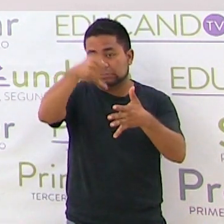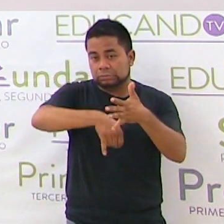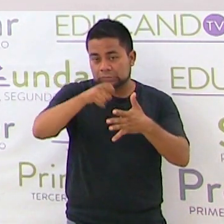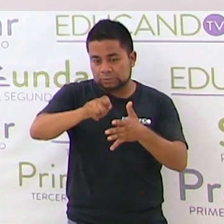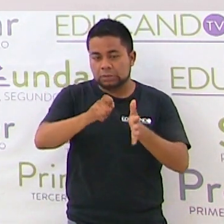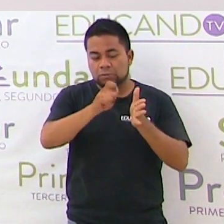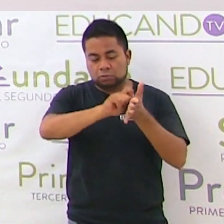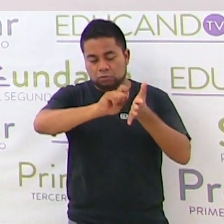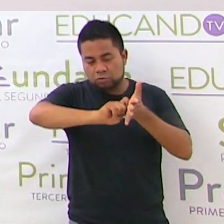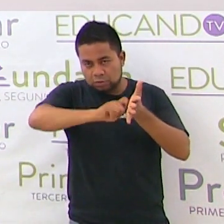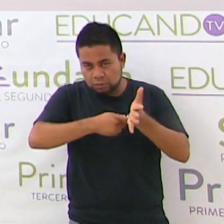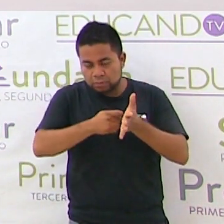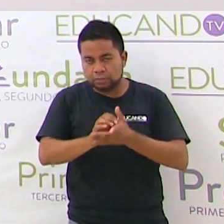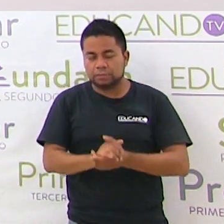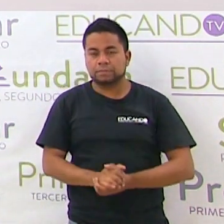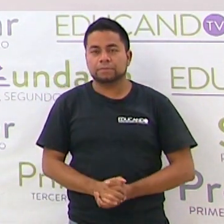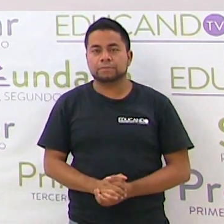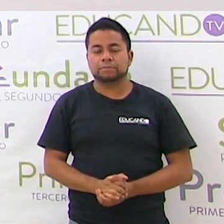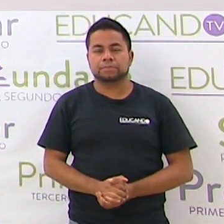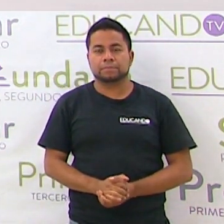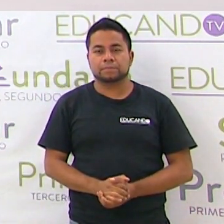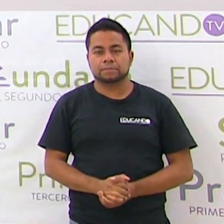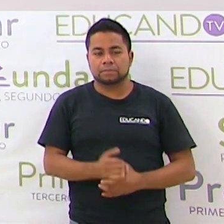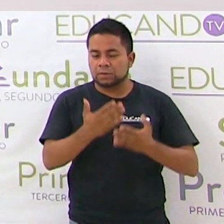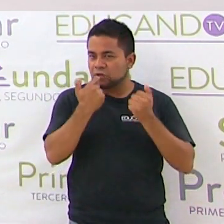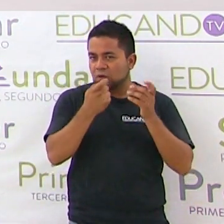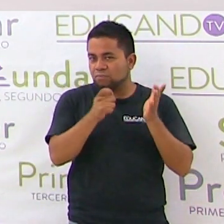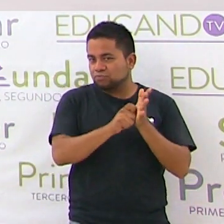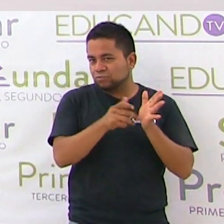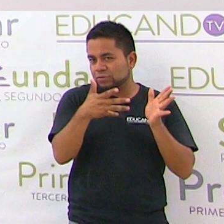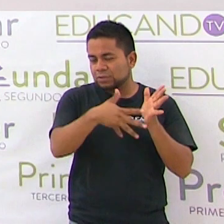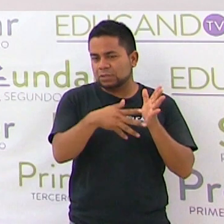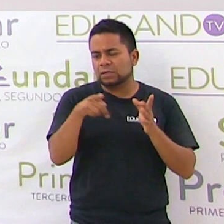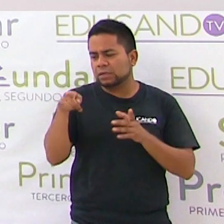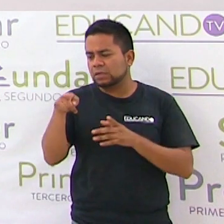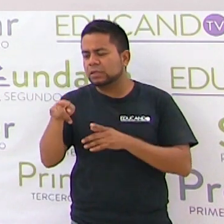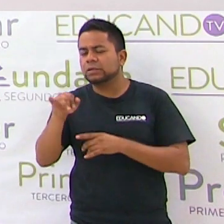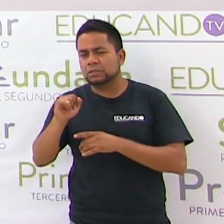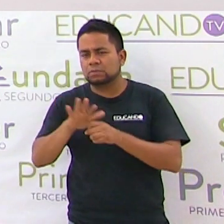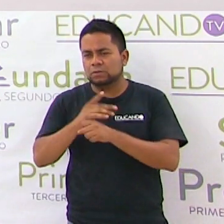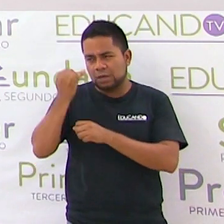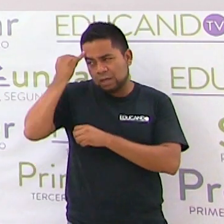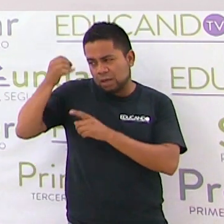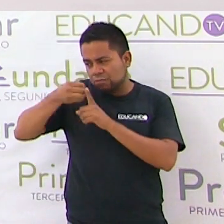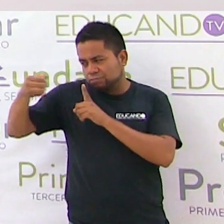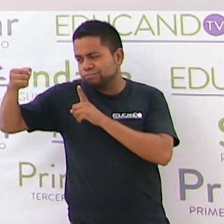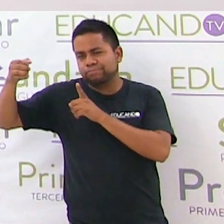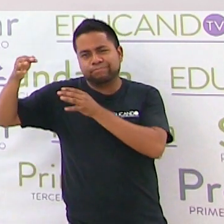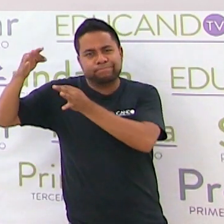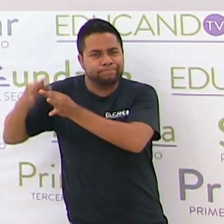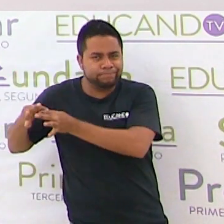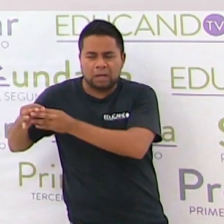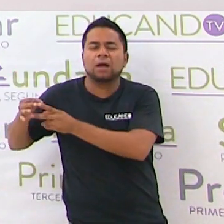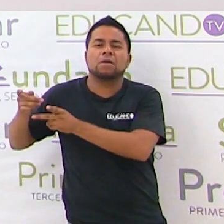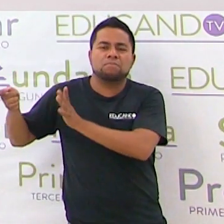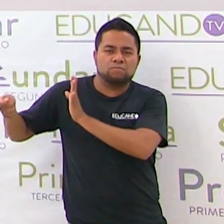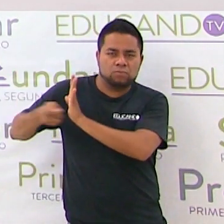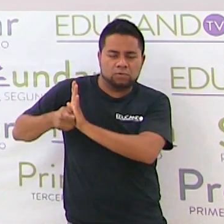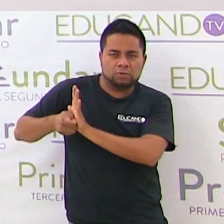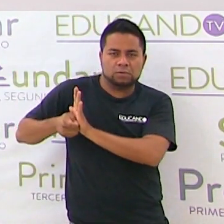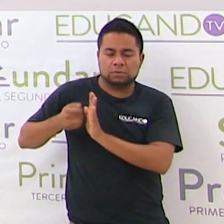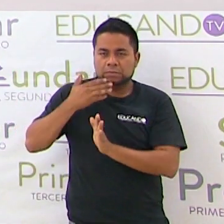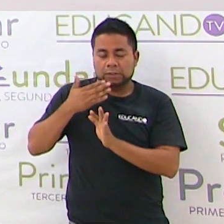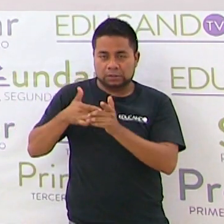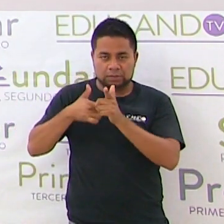punto y coma. Acá no tenía que haber punto. Aquí sí, porque termina una idea. Ahora